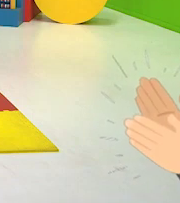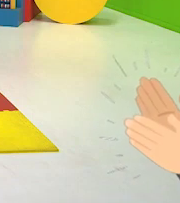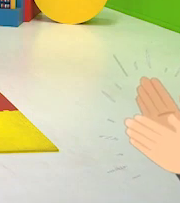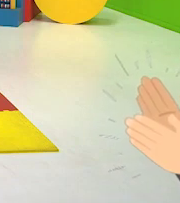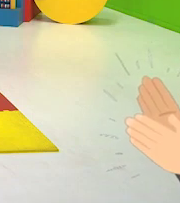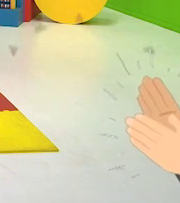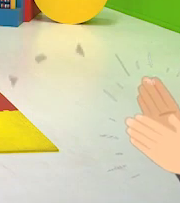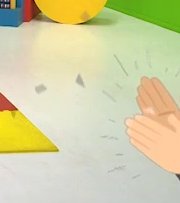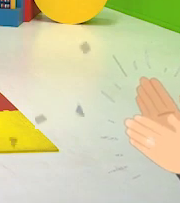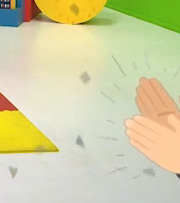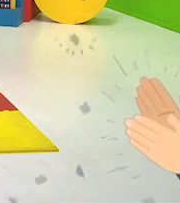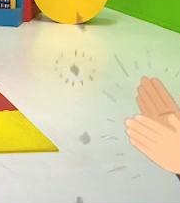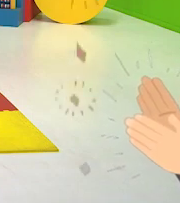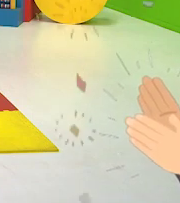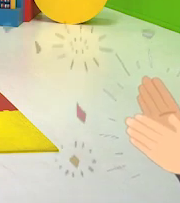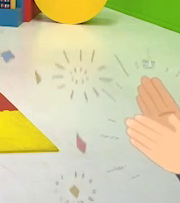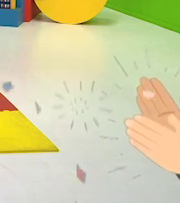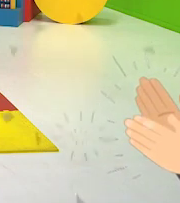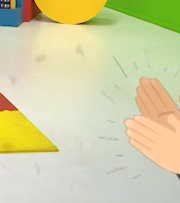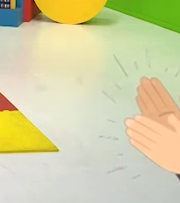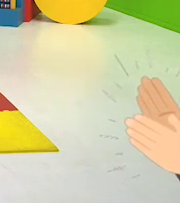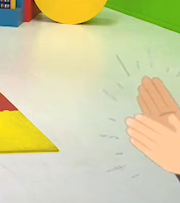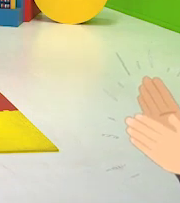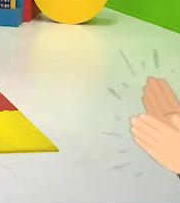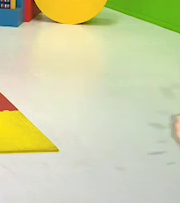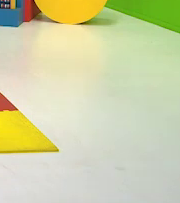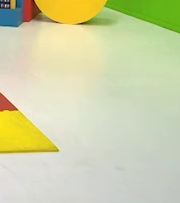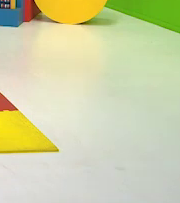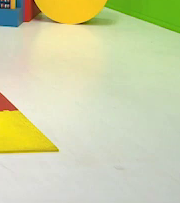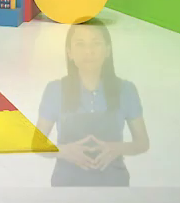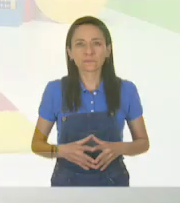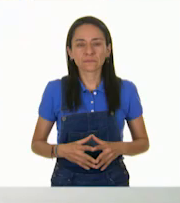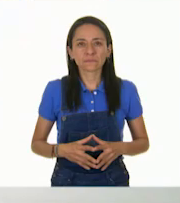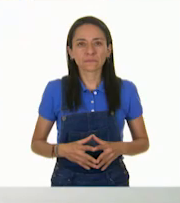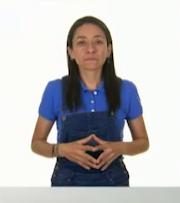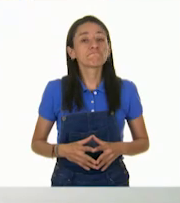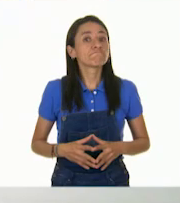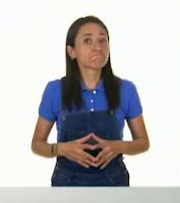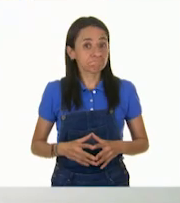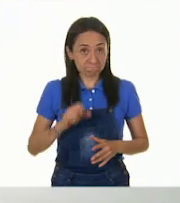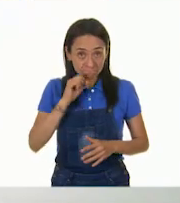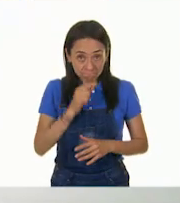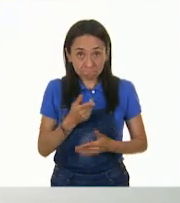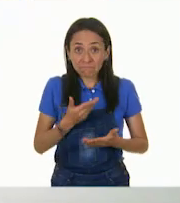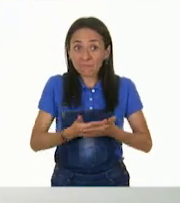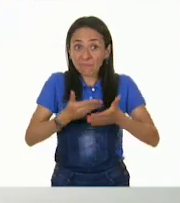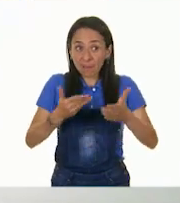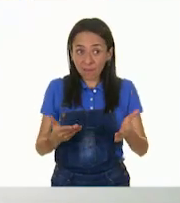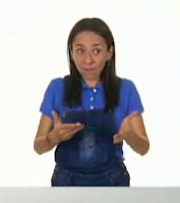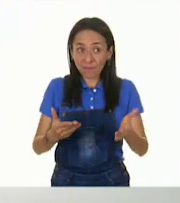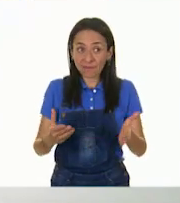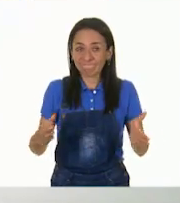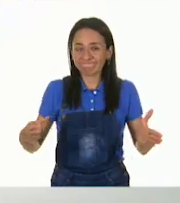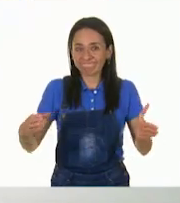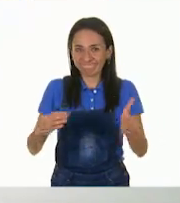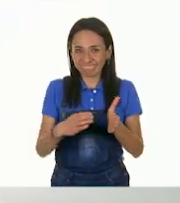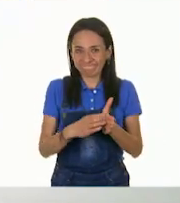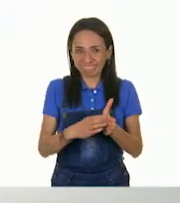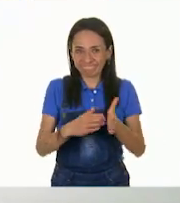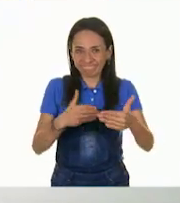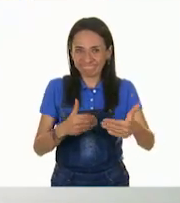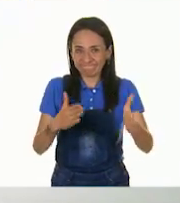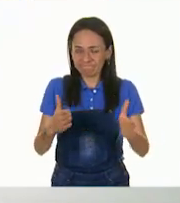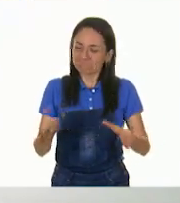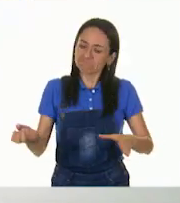ya están fríos podemos ponerlas dentro de la caja bien levantemos